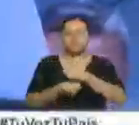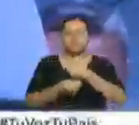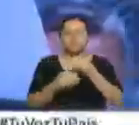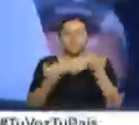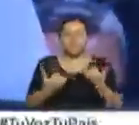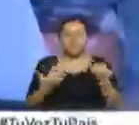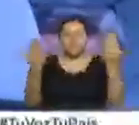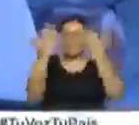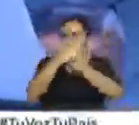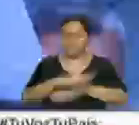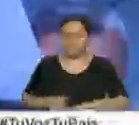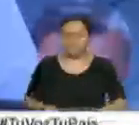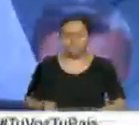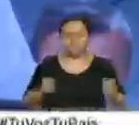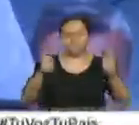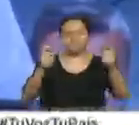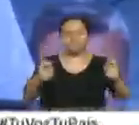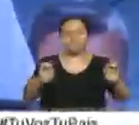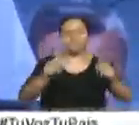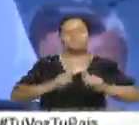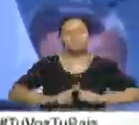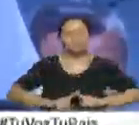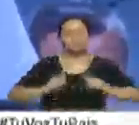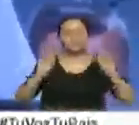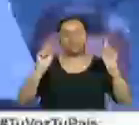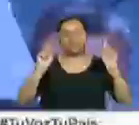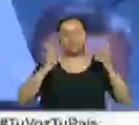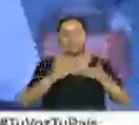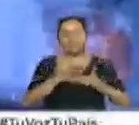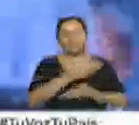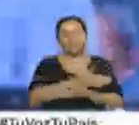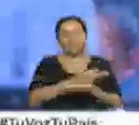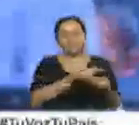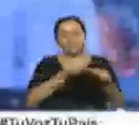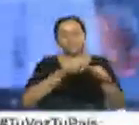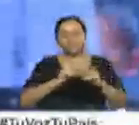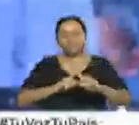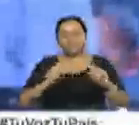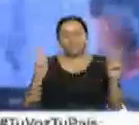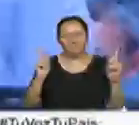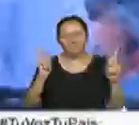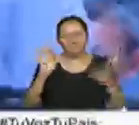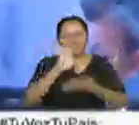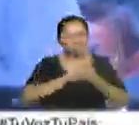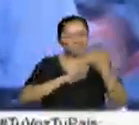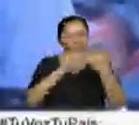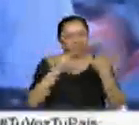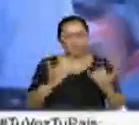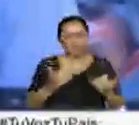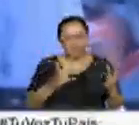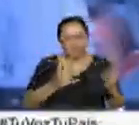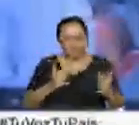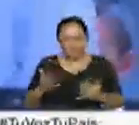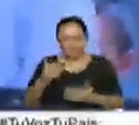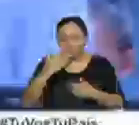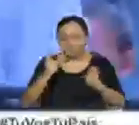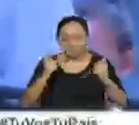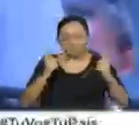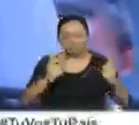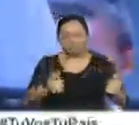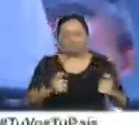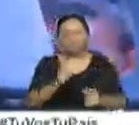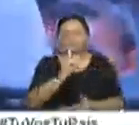país totalmente distinto al que recibí. No hubo un segundo que